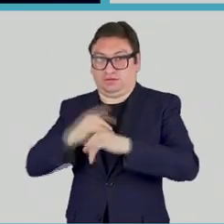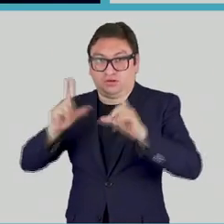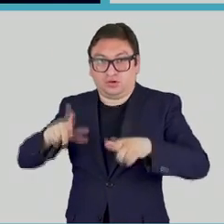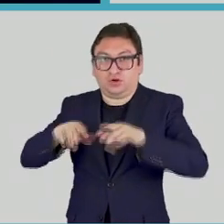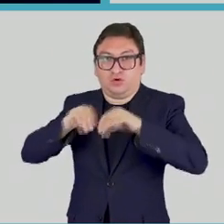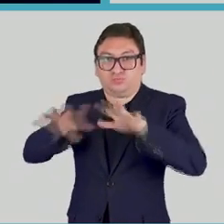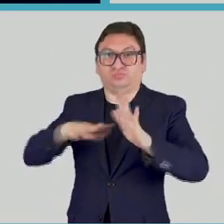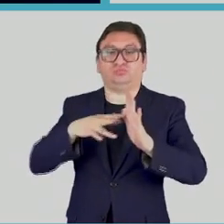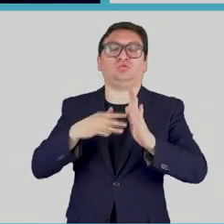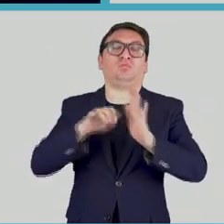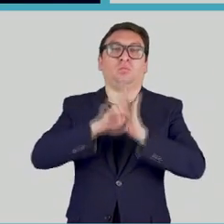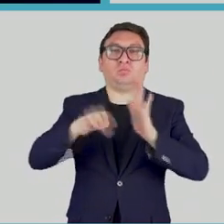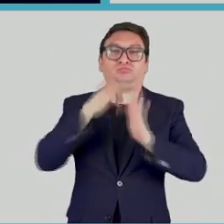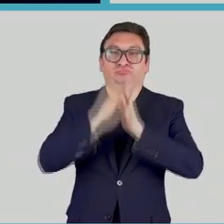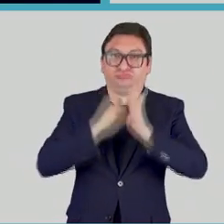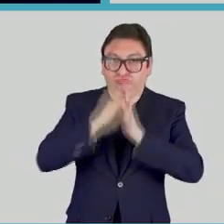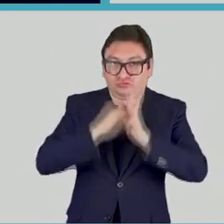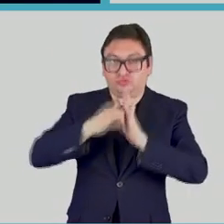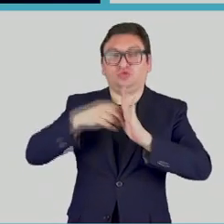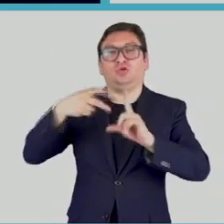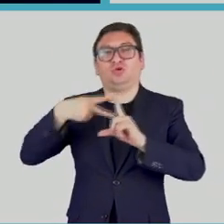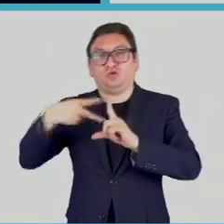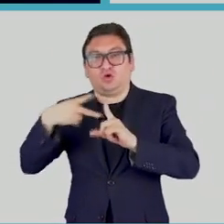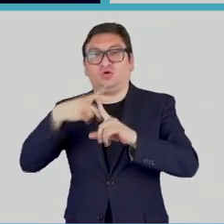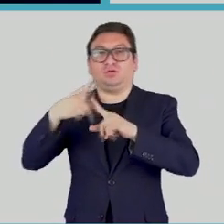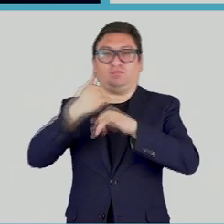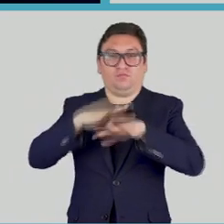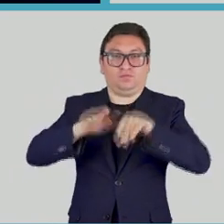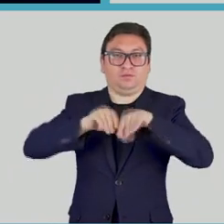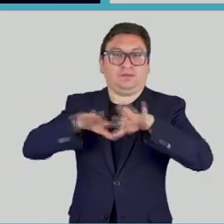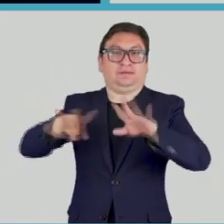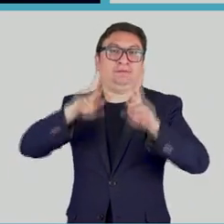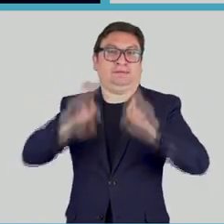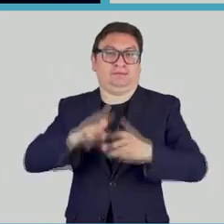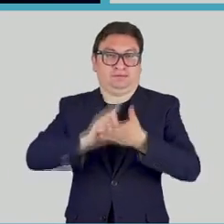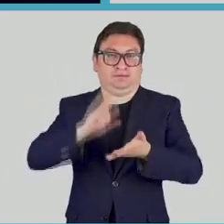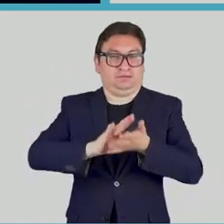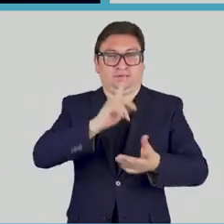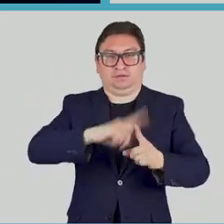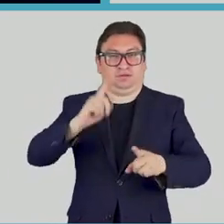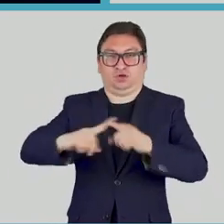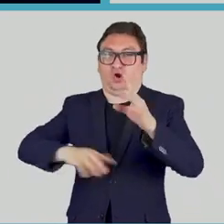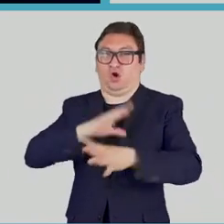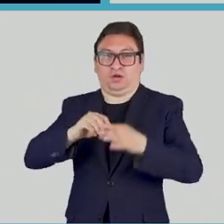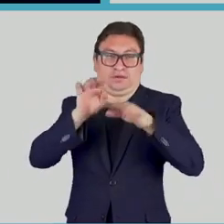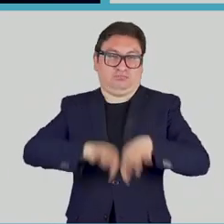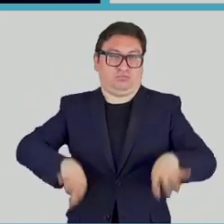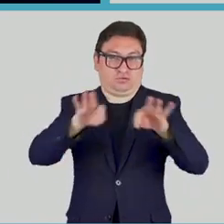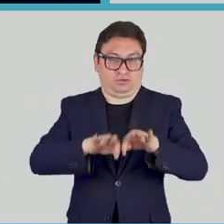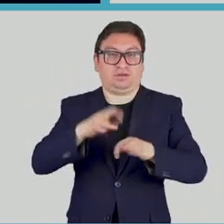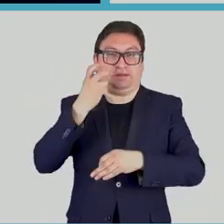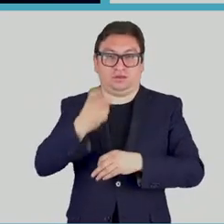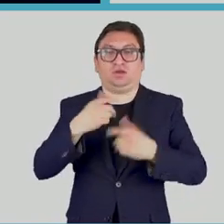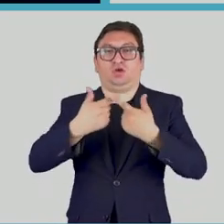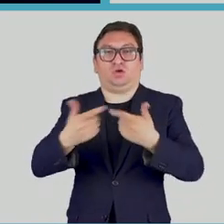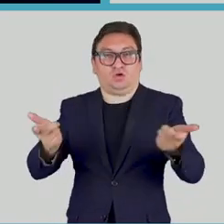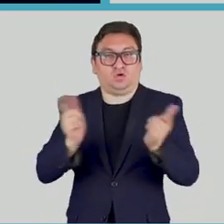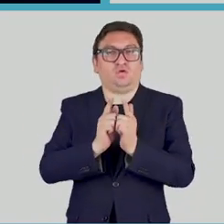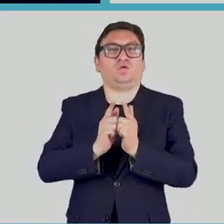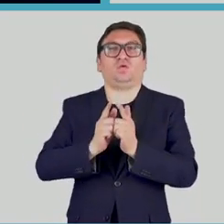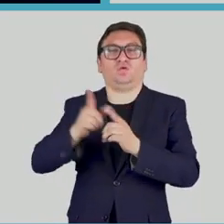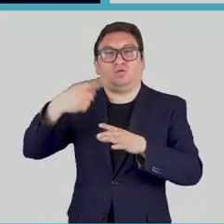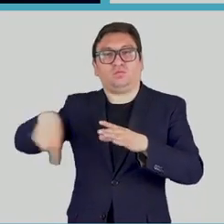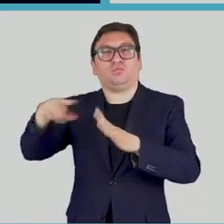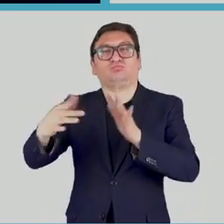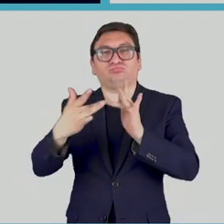plataformas digitales canales de YouTube portales completos de noticias sobre temas de discapacidad que son muy importantes muy útiles grupos